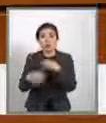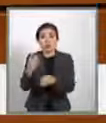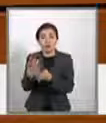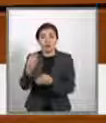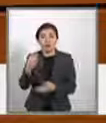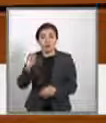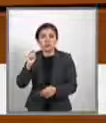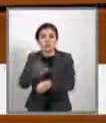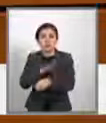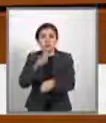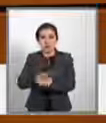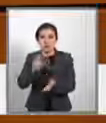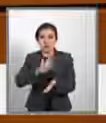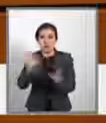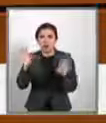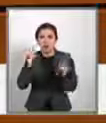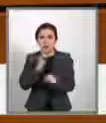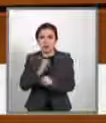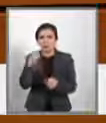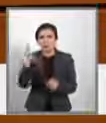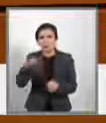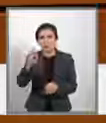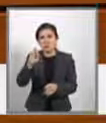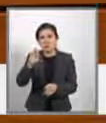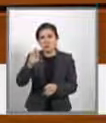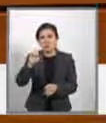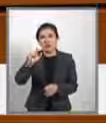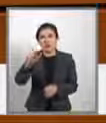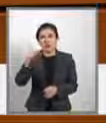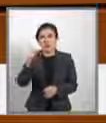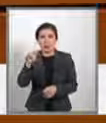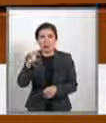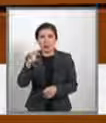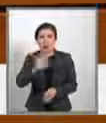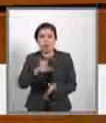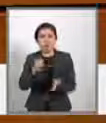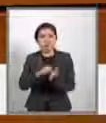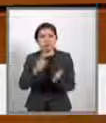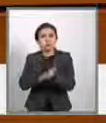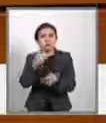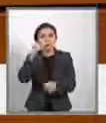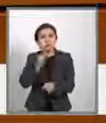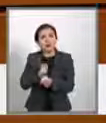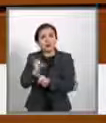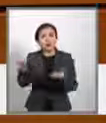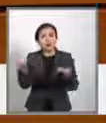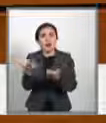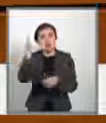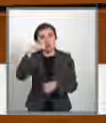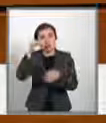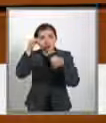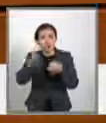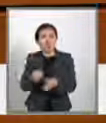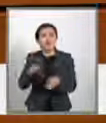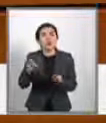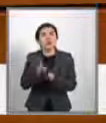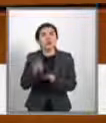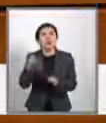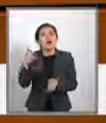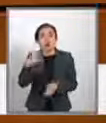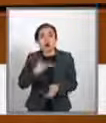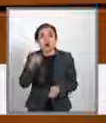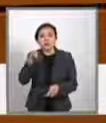con la aprobación de la Fiscalía General de la República, se determinó un procedimiento específico donde